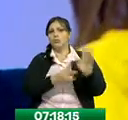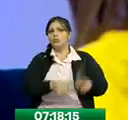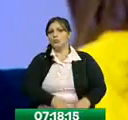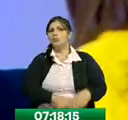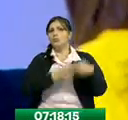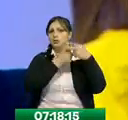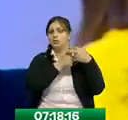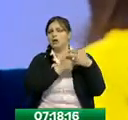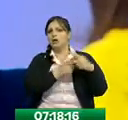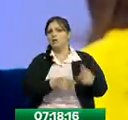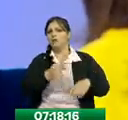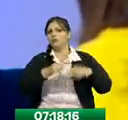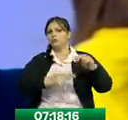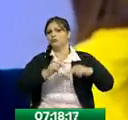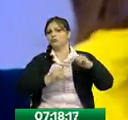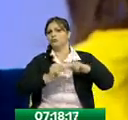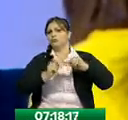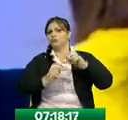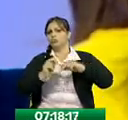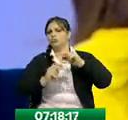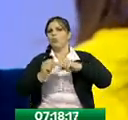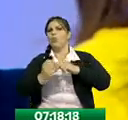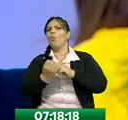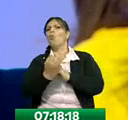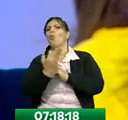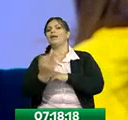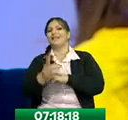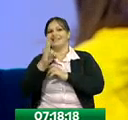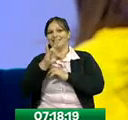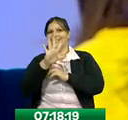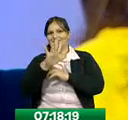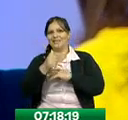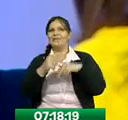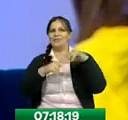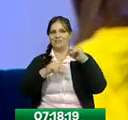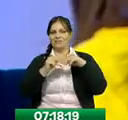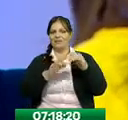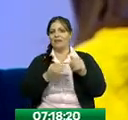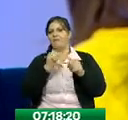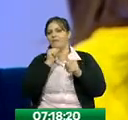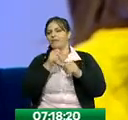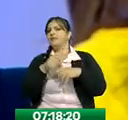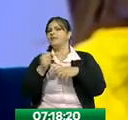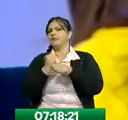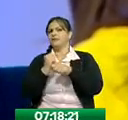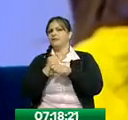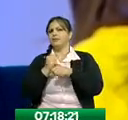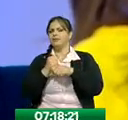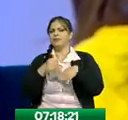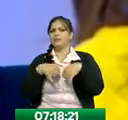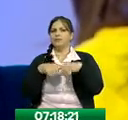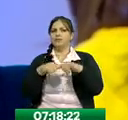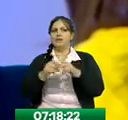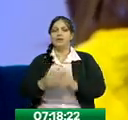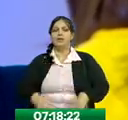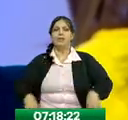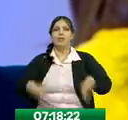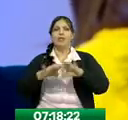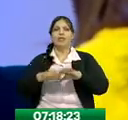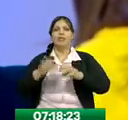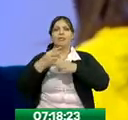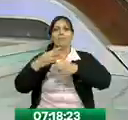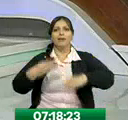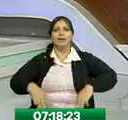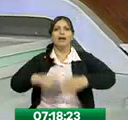subido el proceso a compras públicas. Usted sabe que en el sector público pues hay que seguir una serie de procesos de compras públicas. Ya están 75